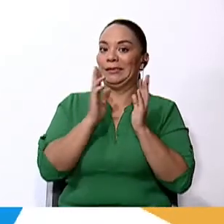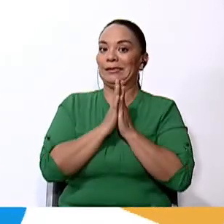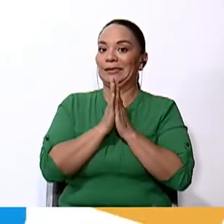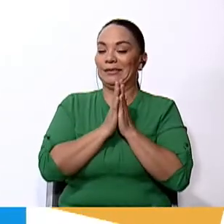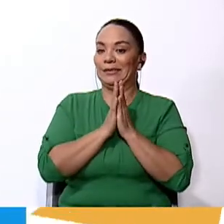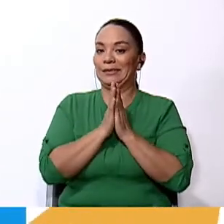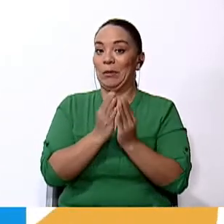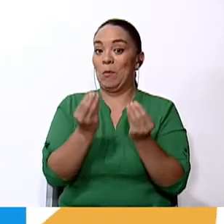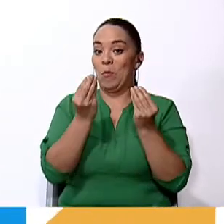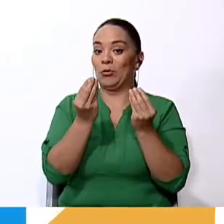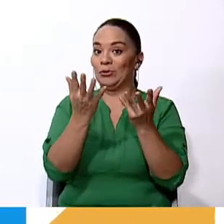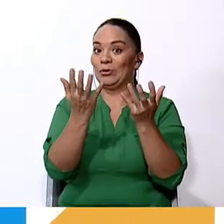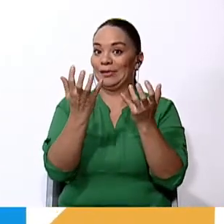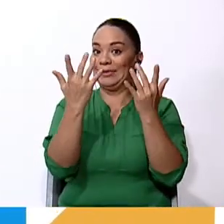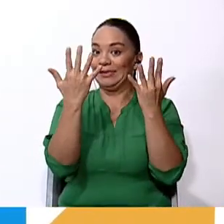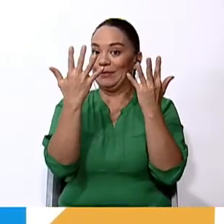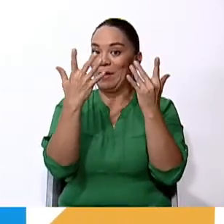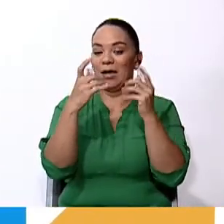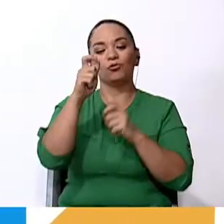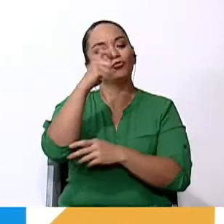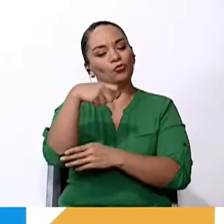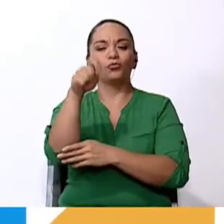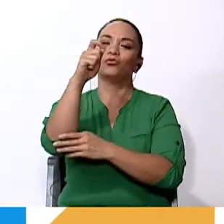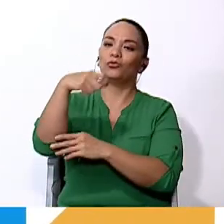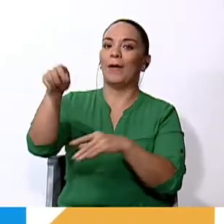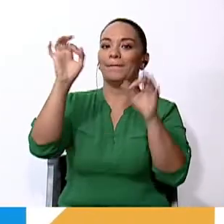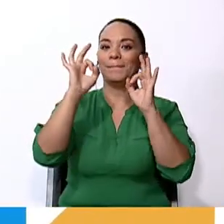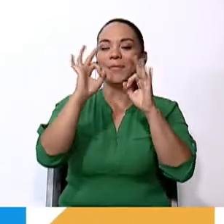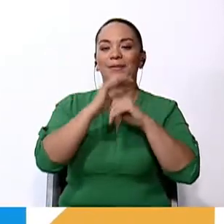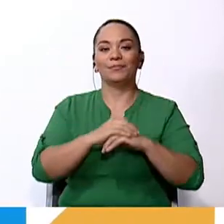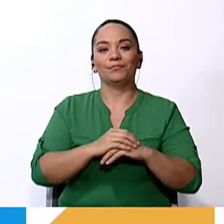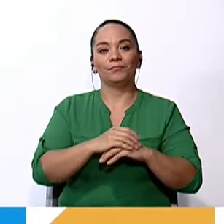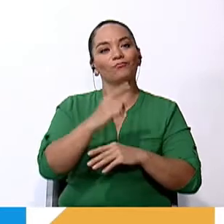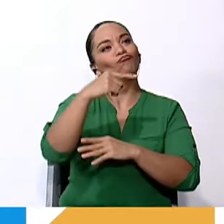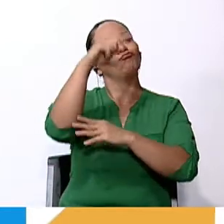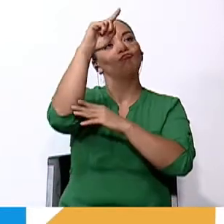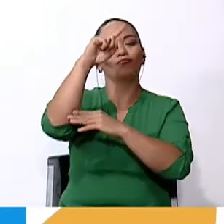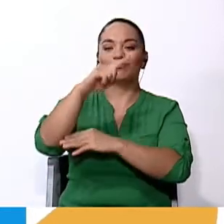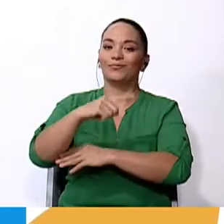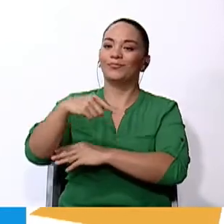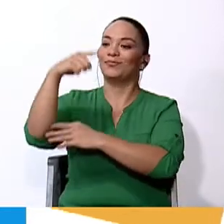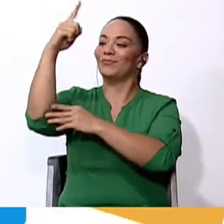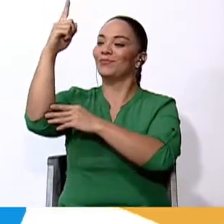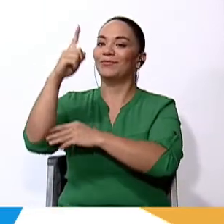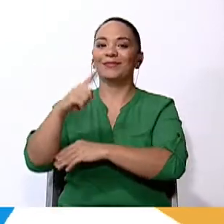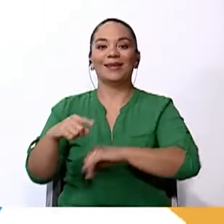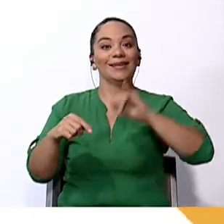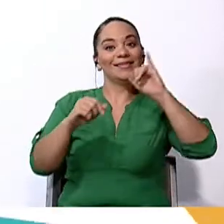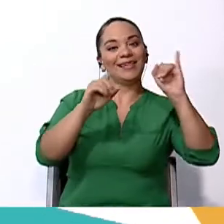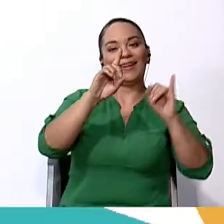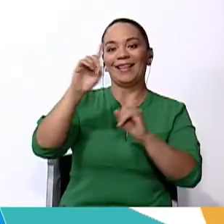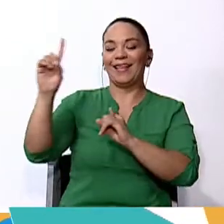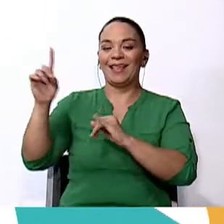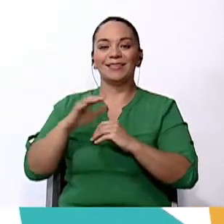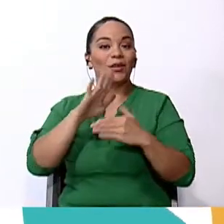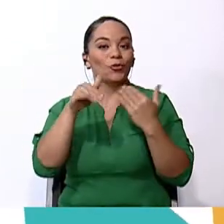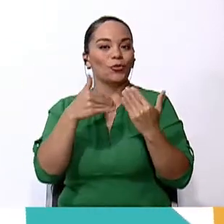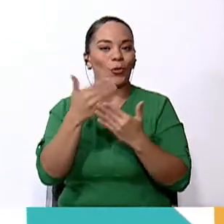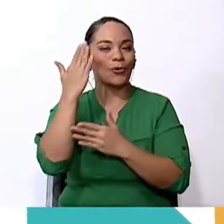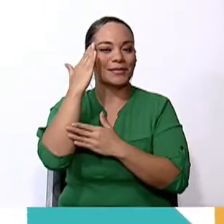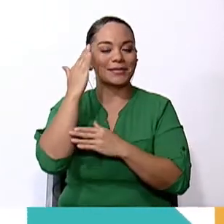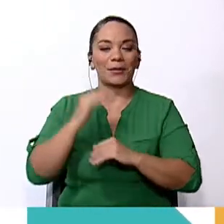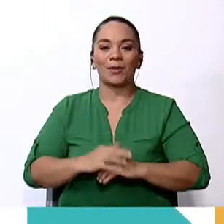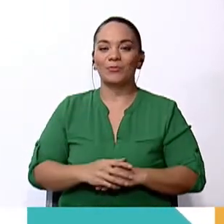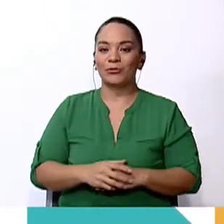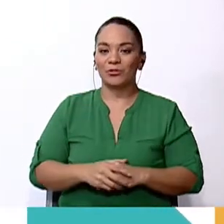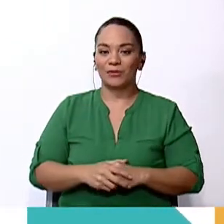nuestras manos para realizar los trazos correctos, de arriba hacia abajo, de izquierda a derecha, todo lo que ya conocemos.